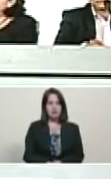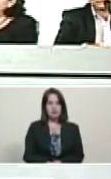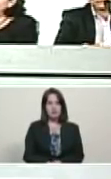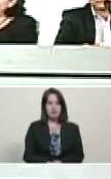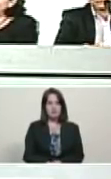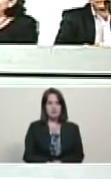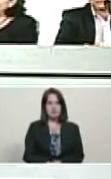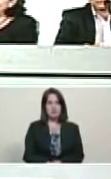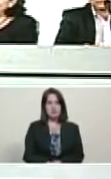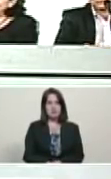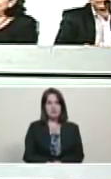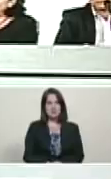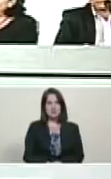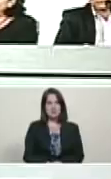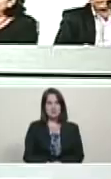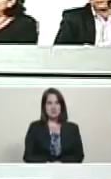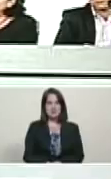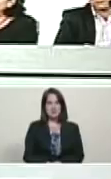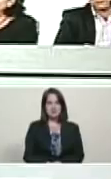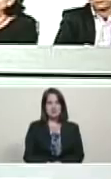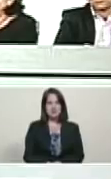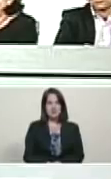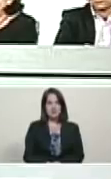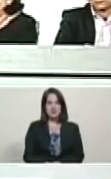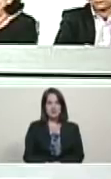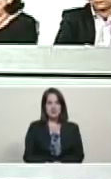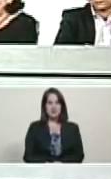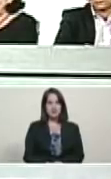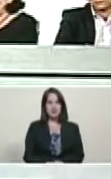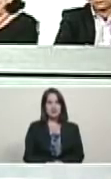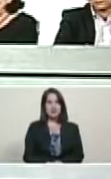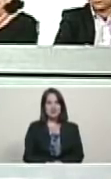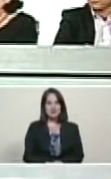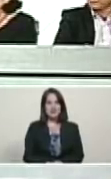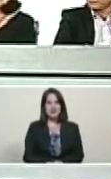compañero muy blanco y muy calvo